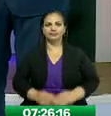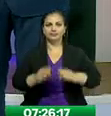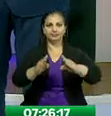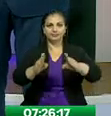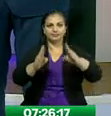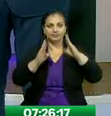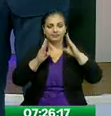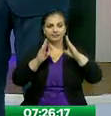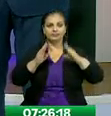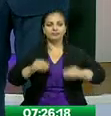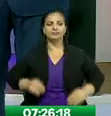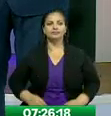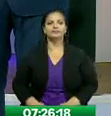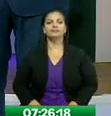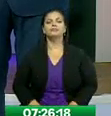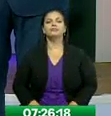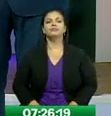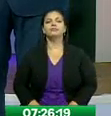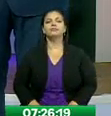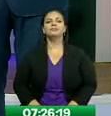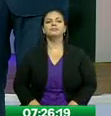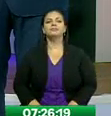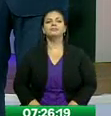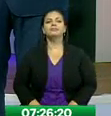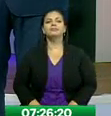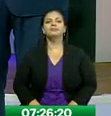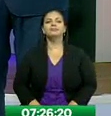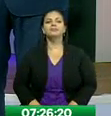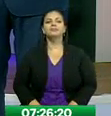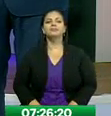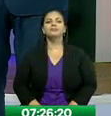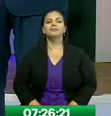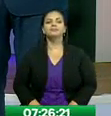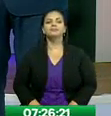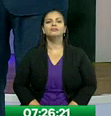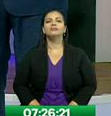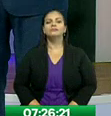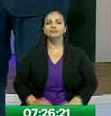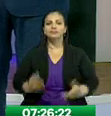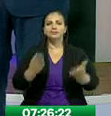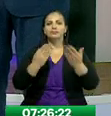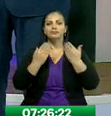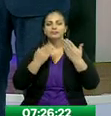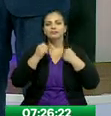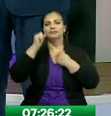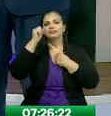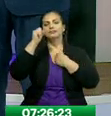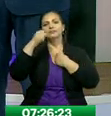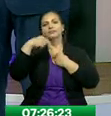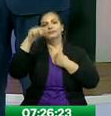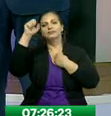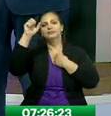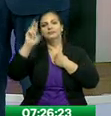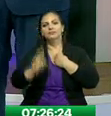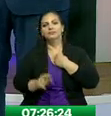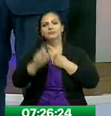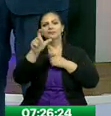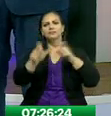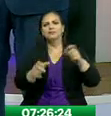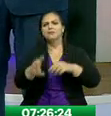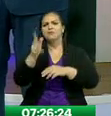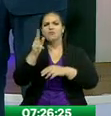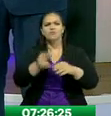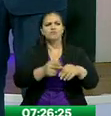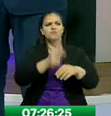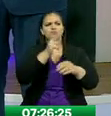Dos personas fueron asesinadas en diferentes eventos registrados en el norte y sur de Guayaquil. En ambos casos, las muertes habrían